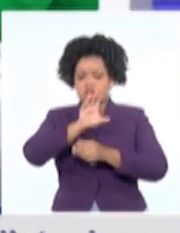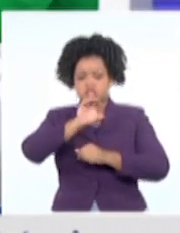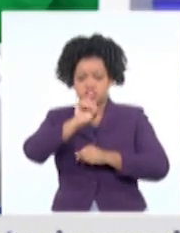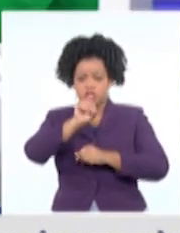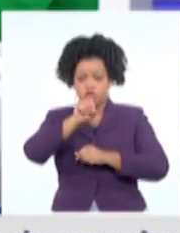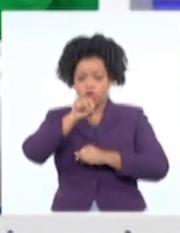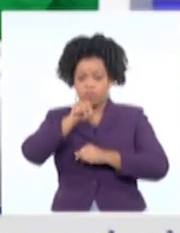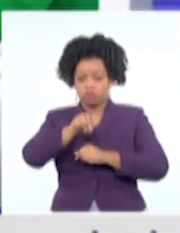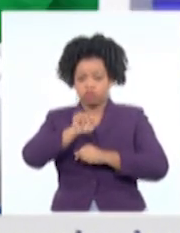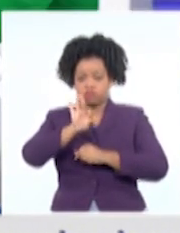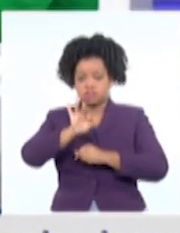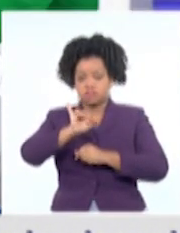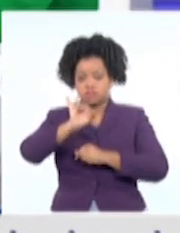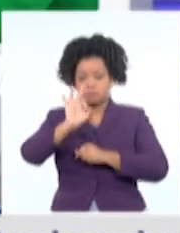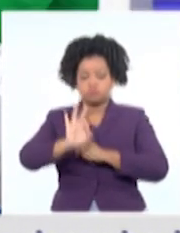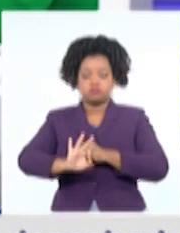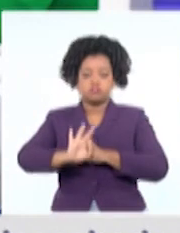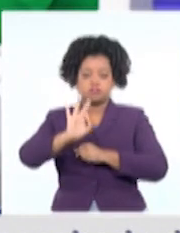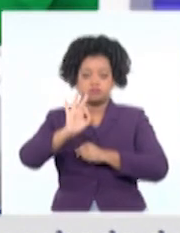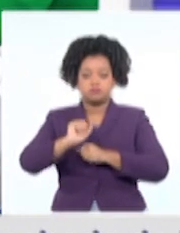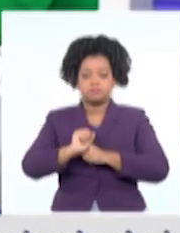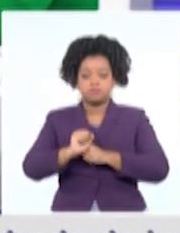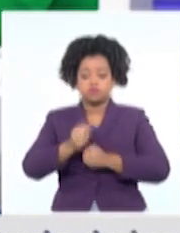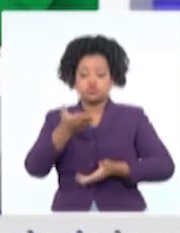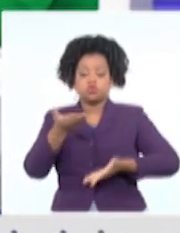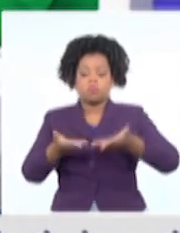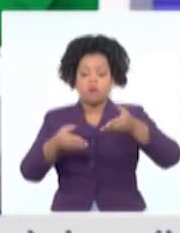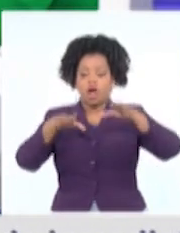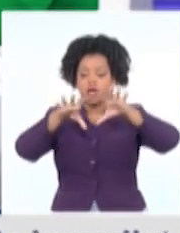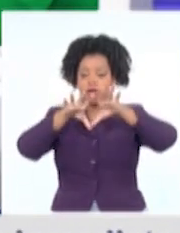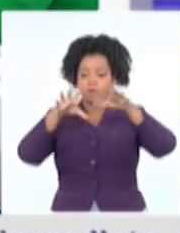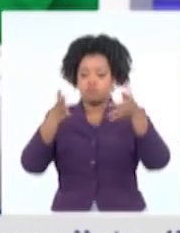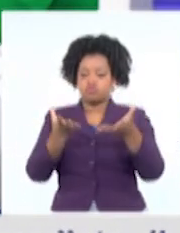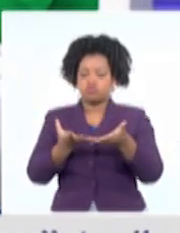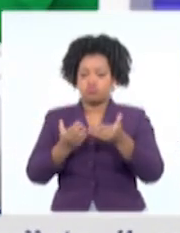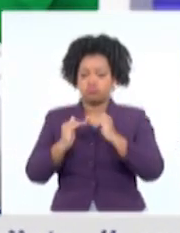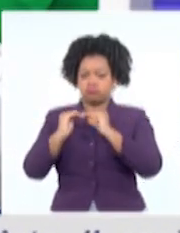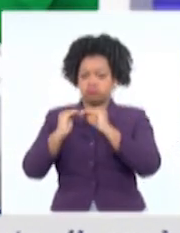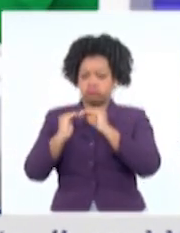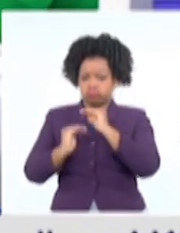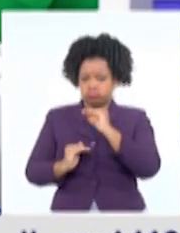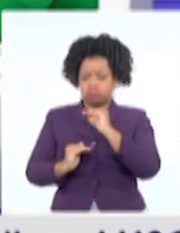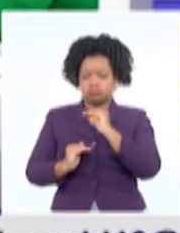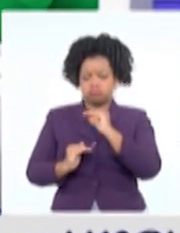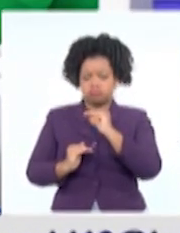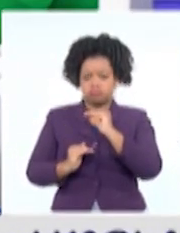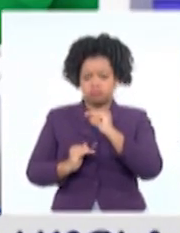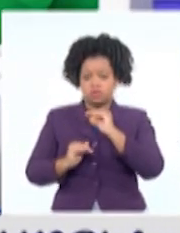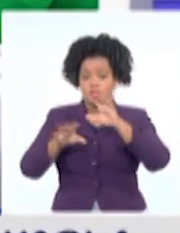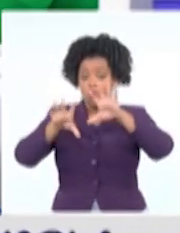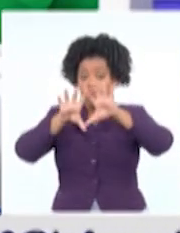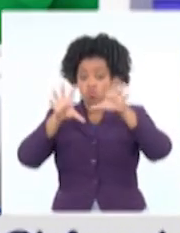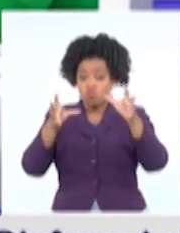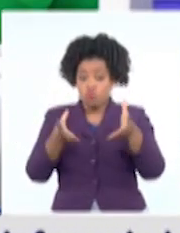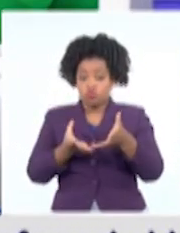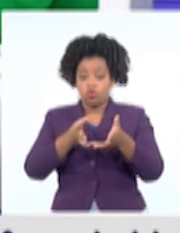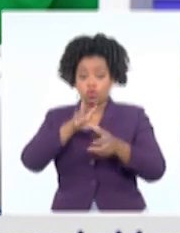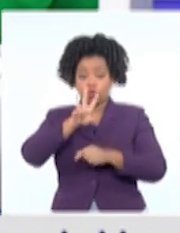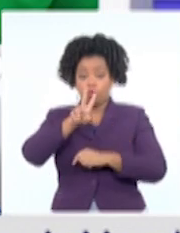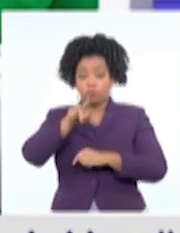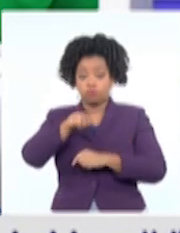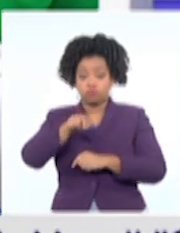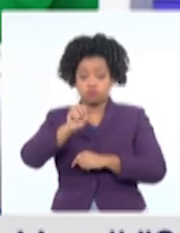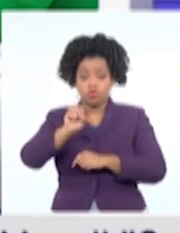0,86%. Inferior a la del mundo, 2,04%, inferior a la de la región de las